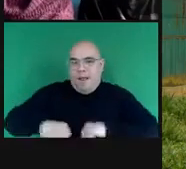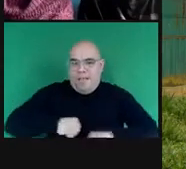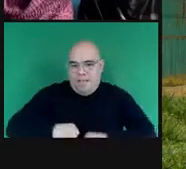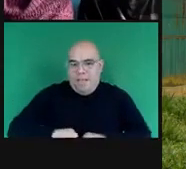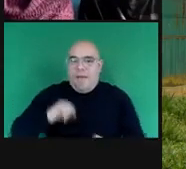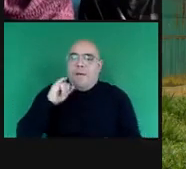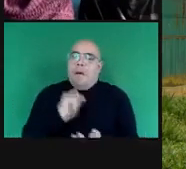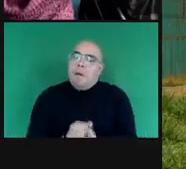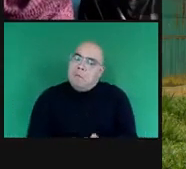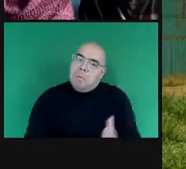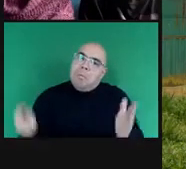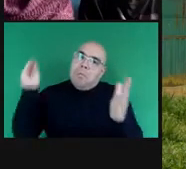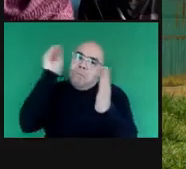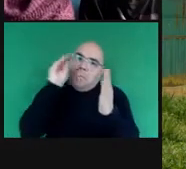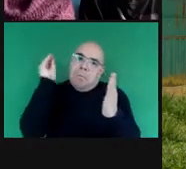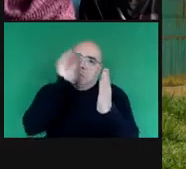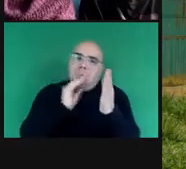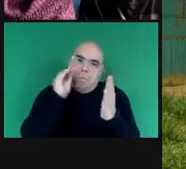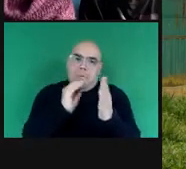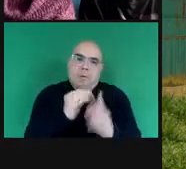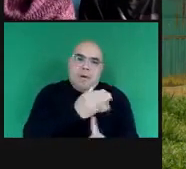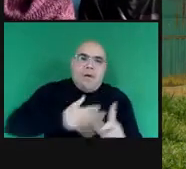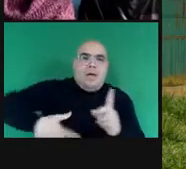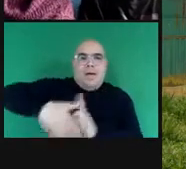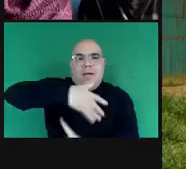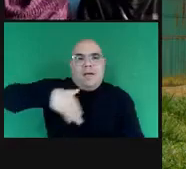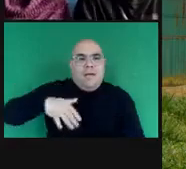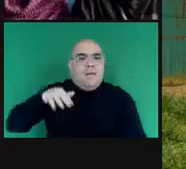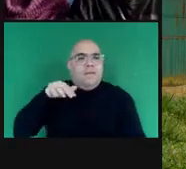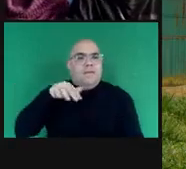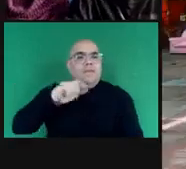un escenario de transformación continua.